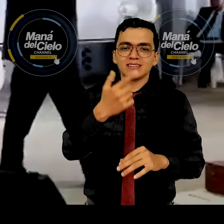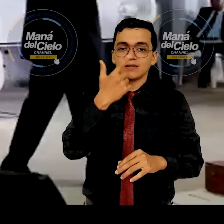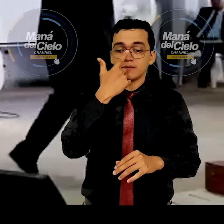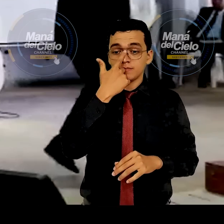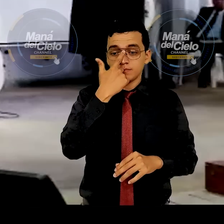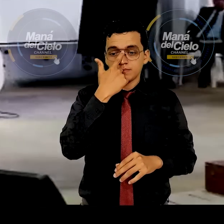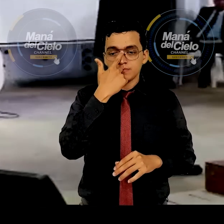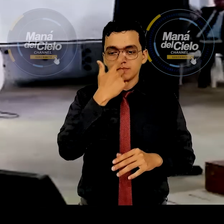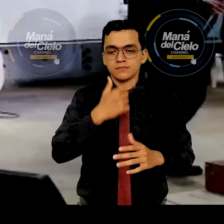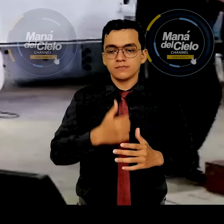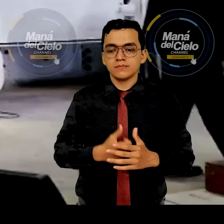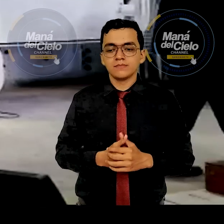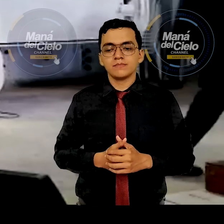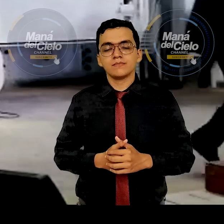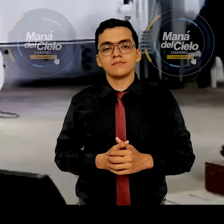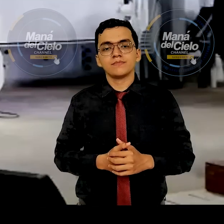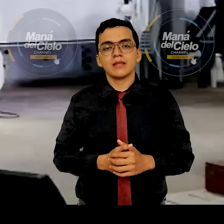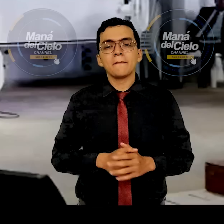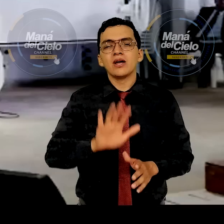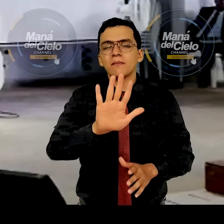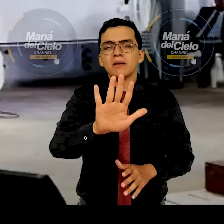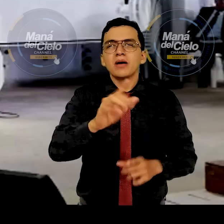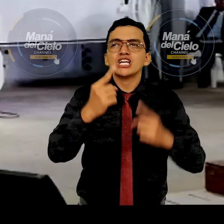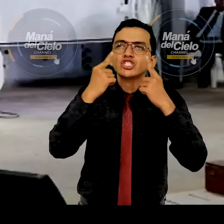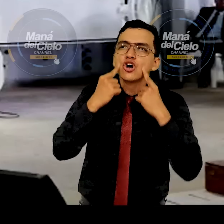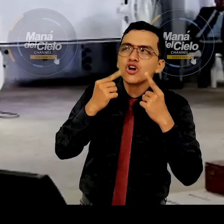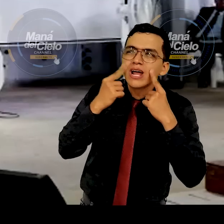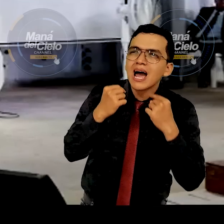Aquí el problema no es el llanto, el problema es qué creo yo.